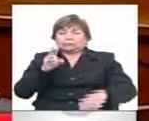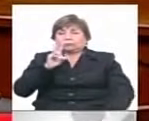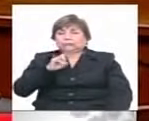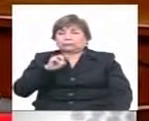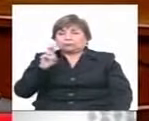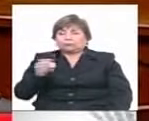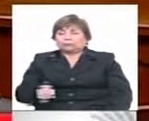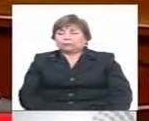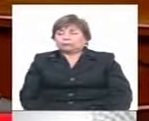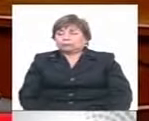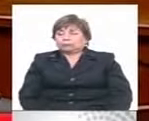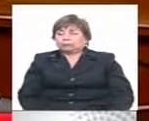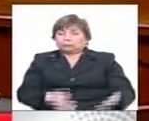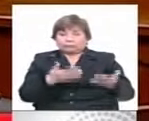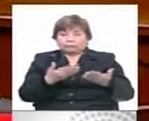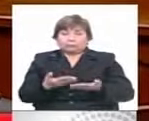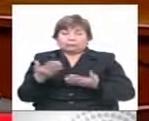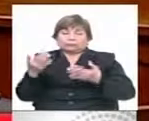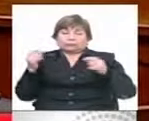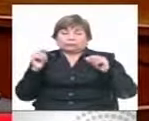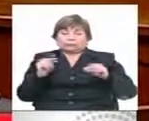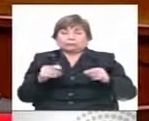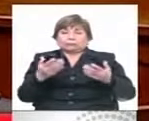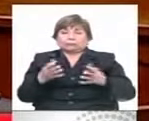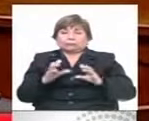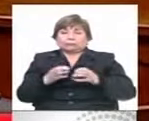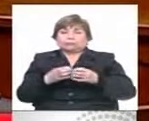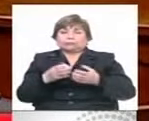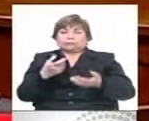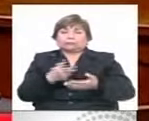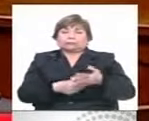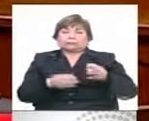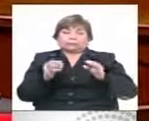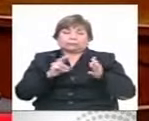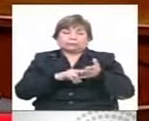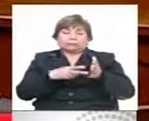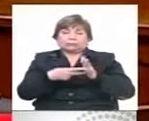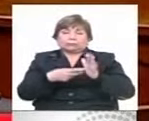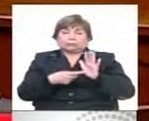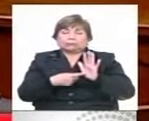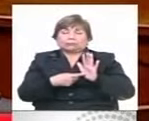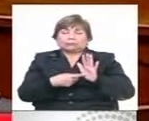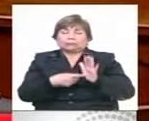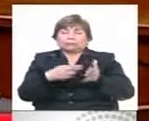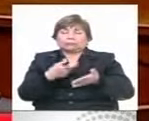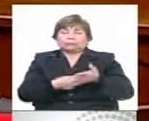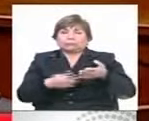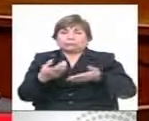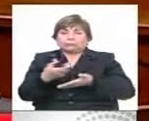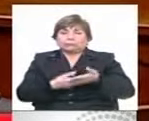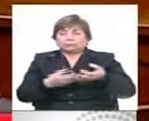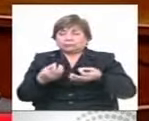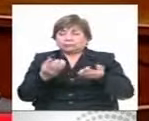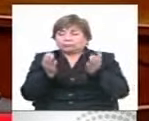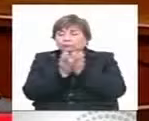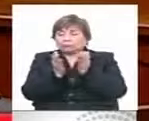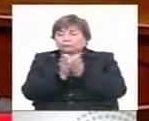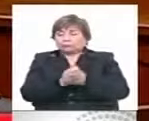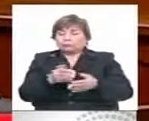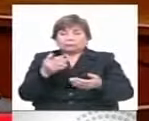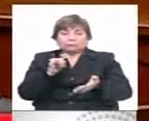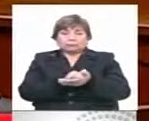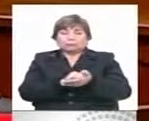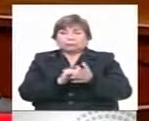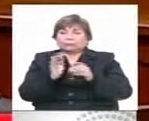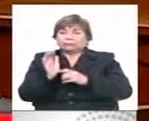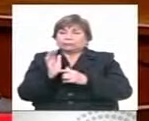2022, enviado ya a este Congreso, un incremento significativo en los recursos para el sector educación, que